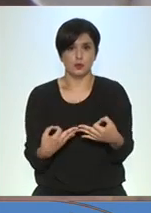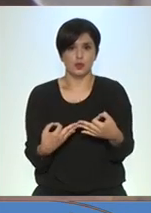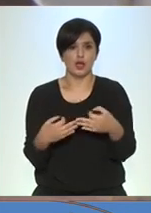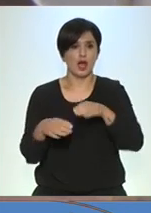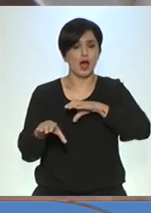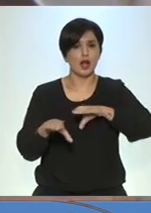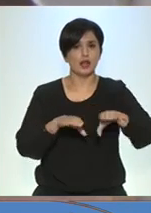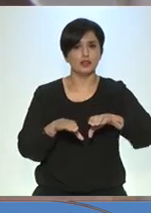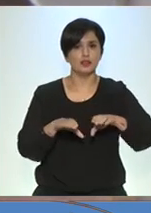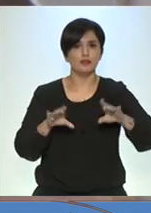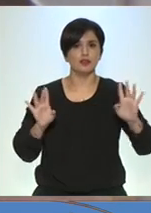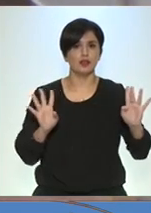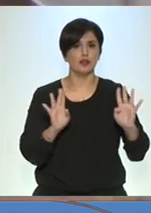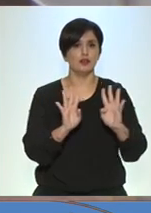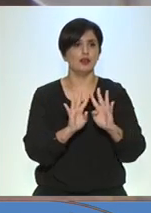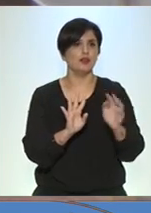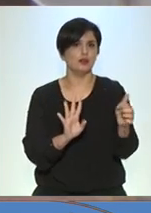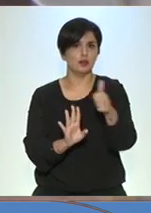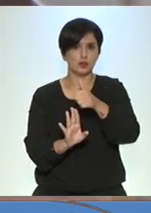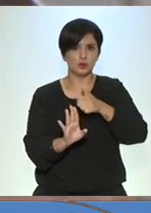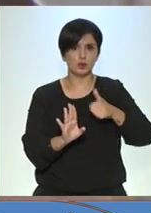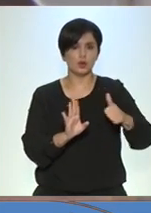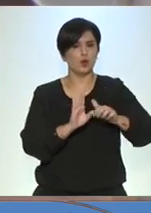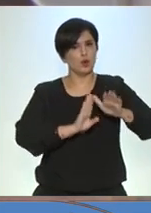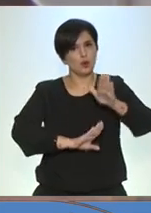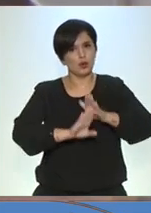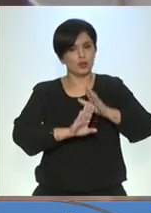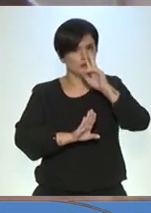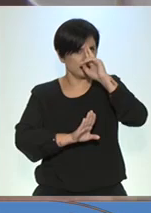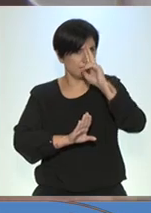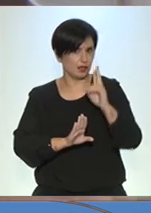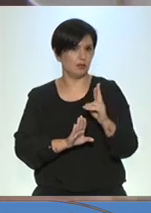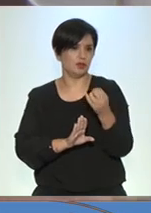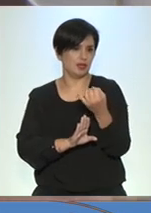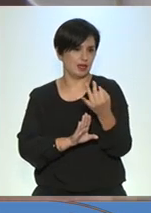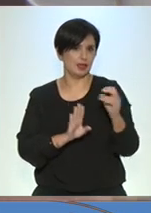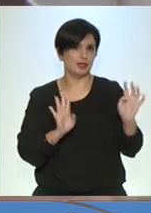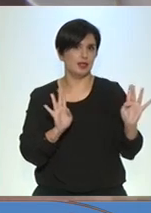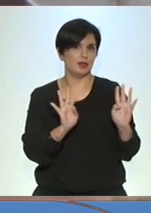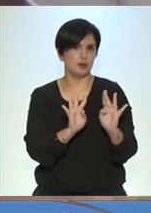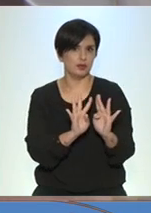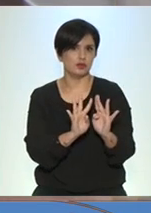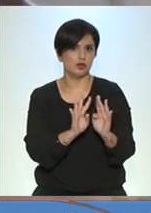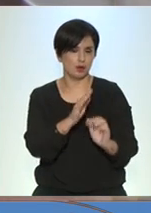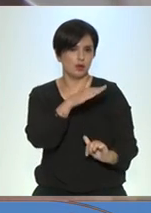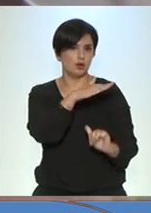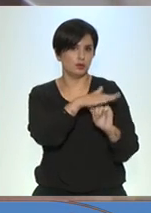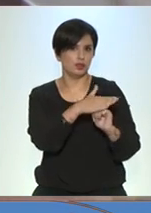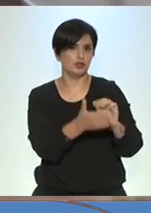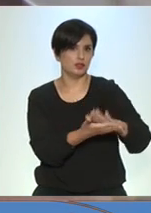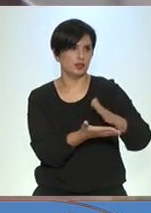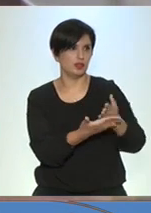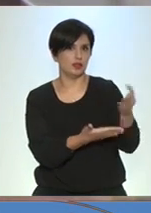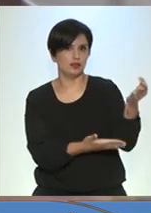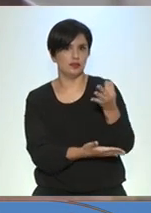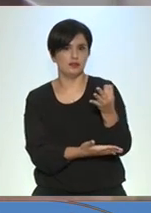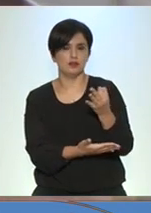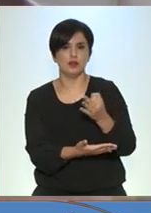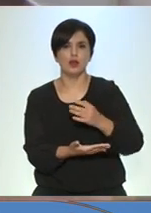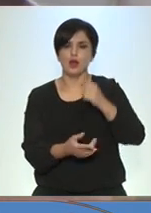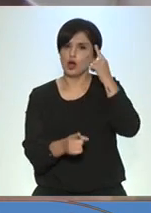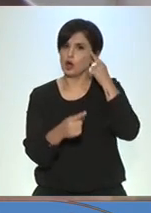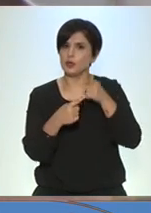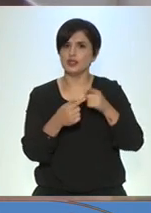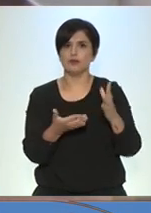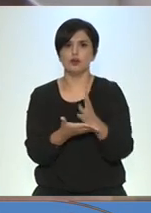actividades colectivas que se implementen, resguardando que se respeten los aforos definidos por la autoridad sanitaria. Lograr estos objetivos